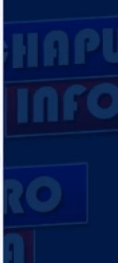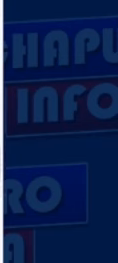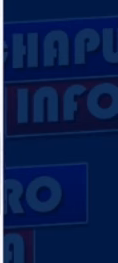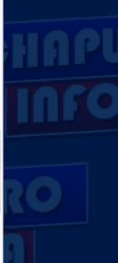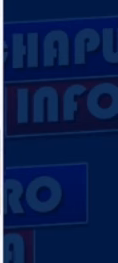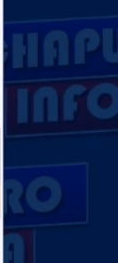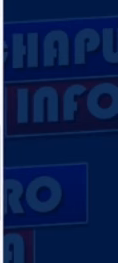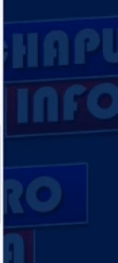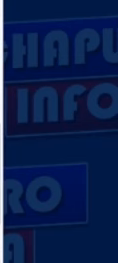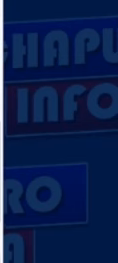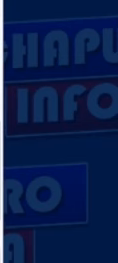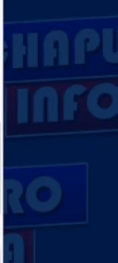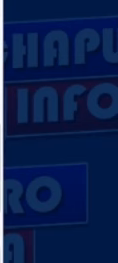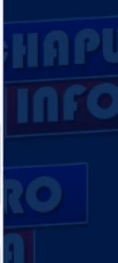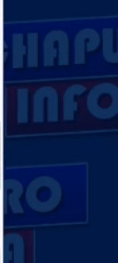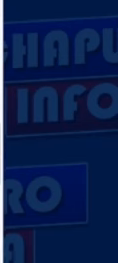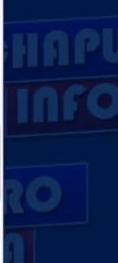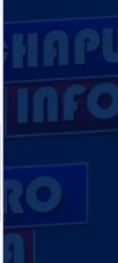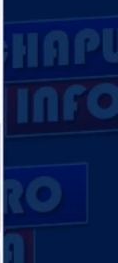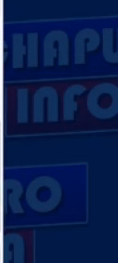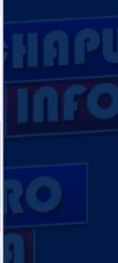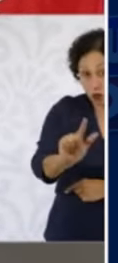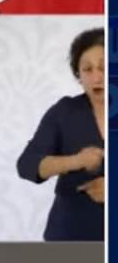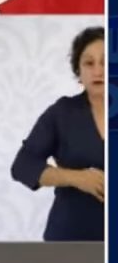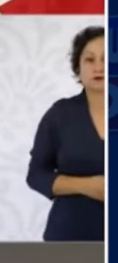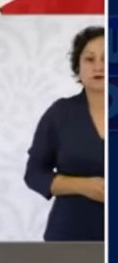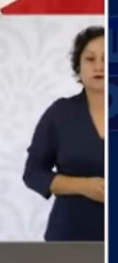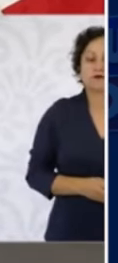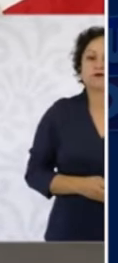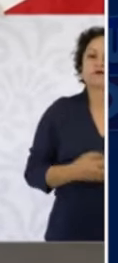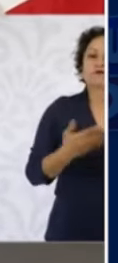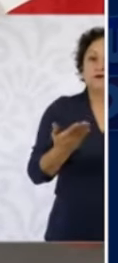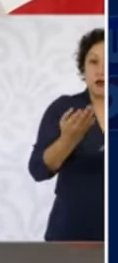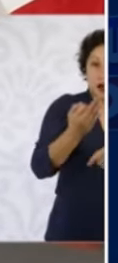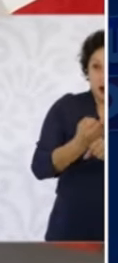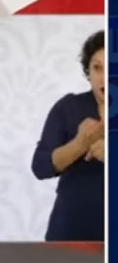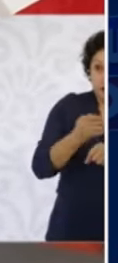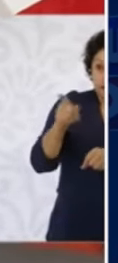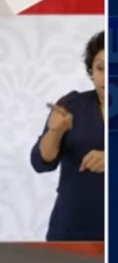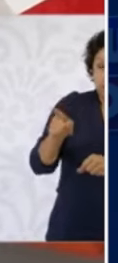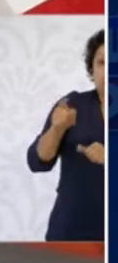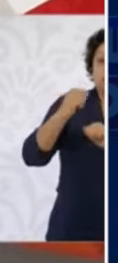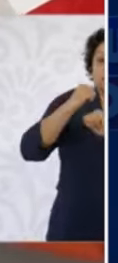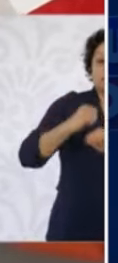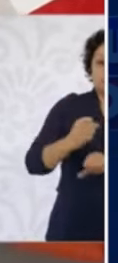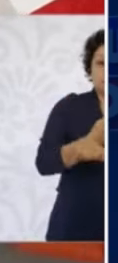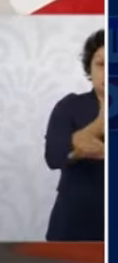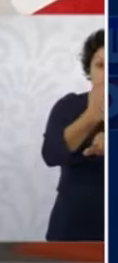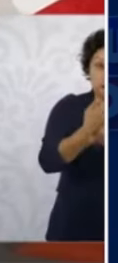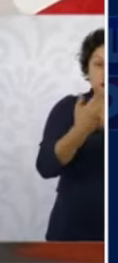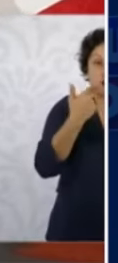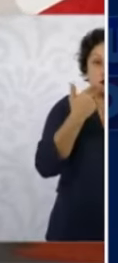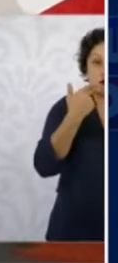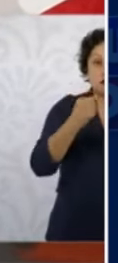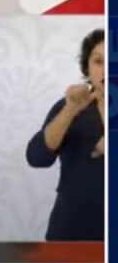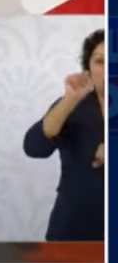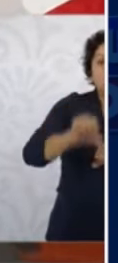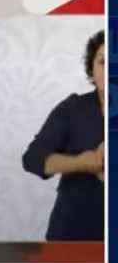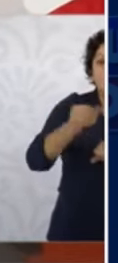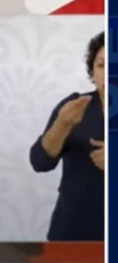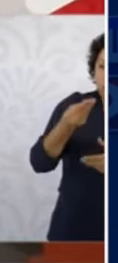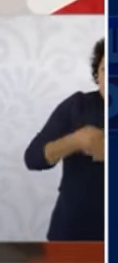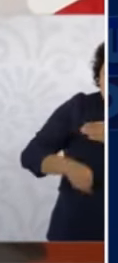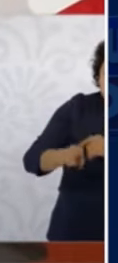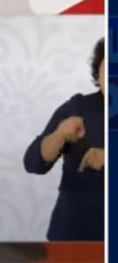eh el objetivo del presupuesto que hoy en efecto el secretario de Hacienda lo presenta al congreso es